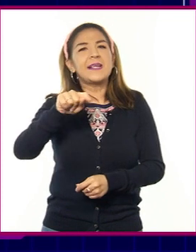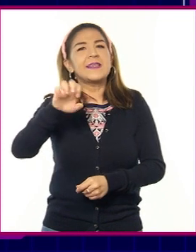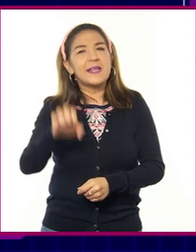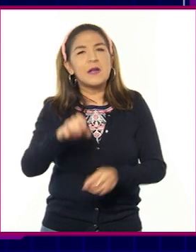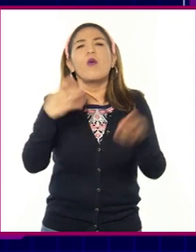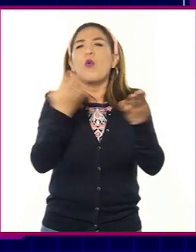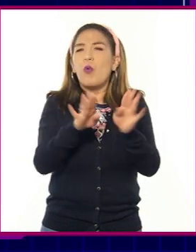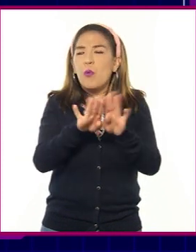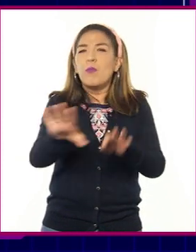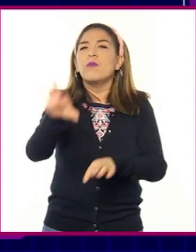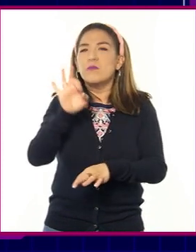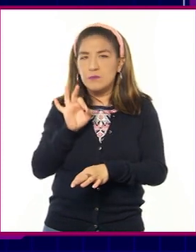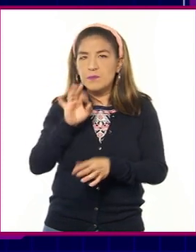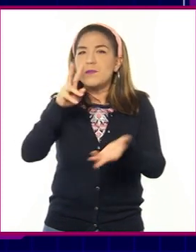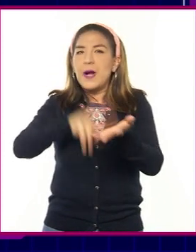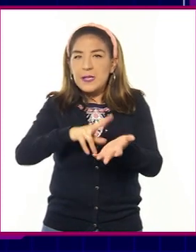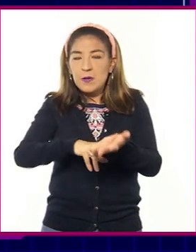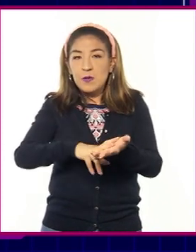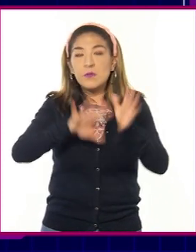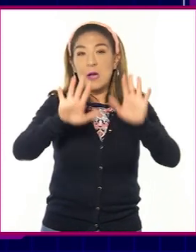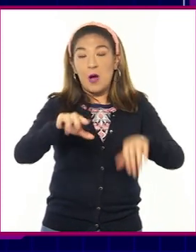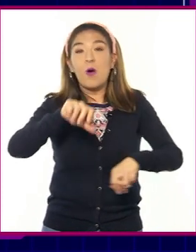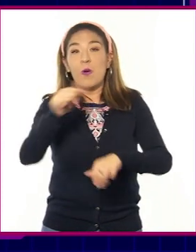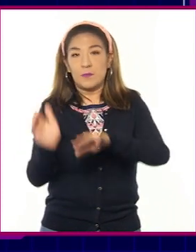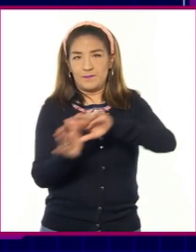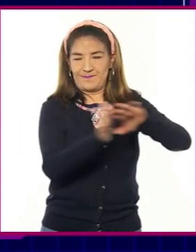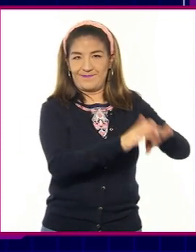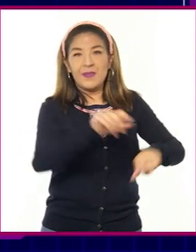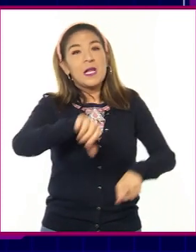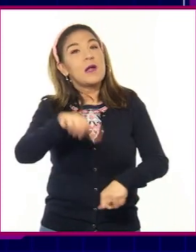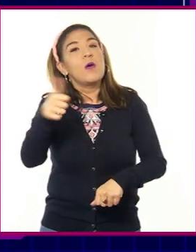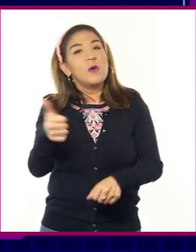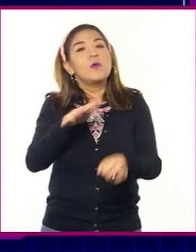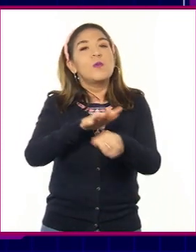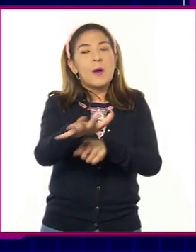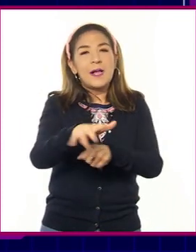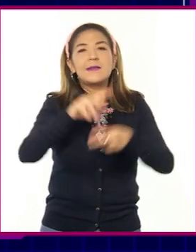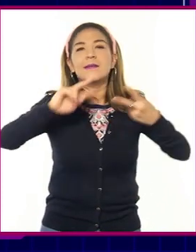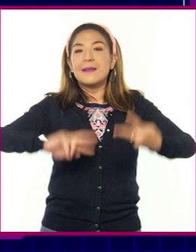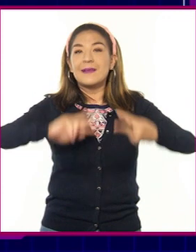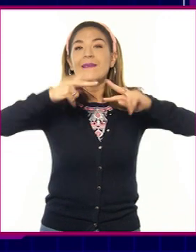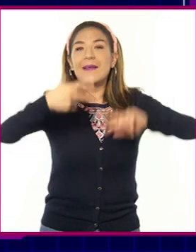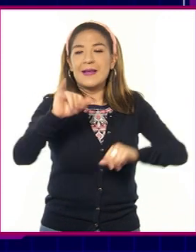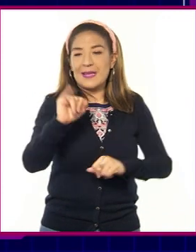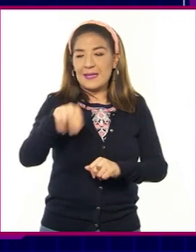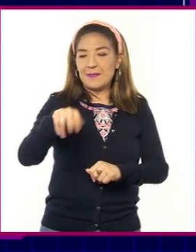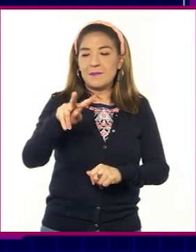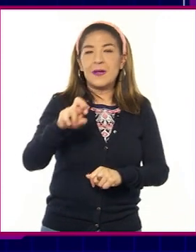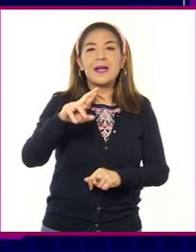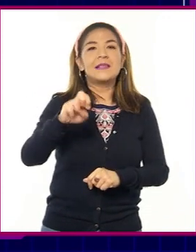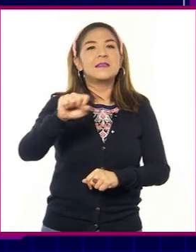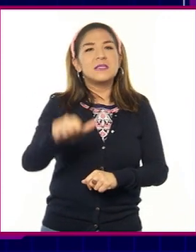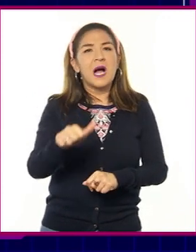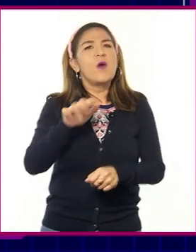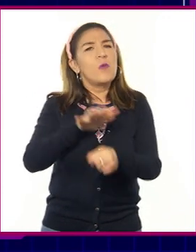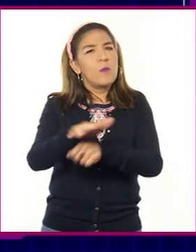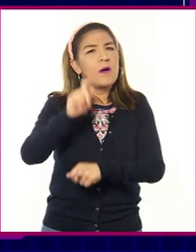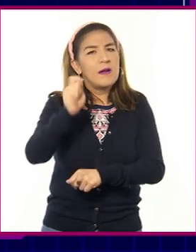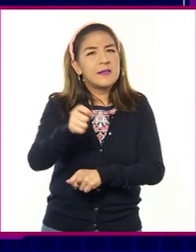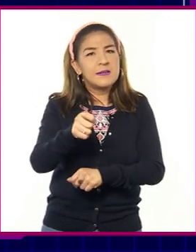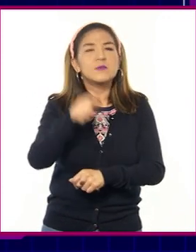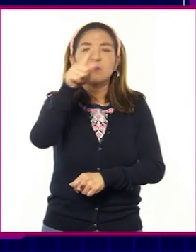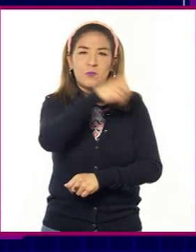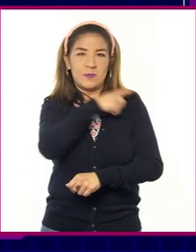obtiene. El otro procedimiento es utilizar una proporción inversa. En este caso, deben saber lo que es